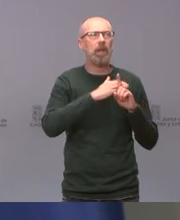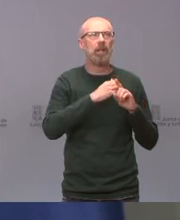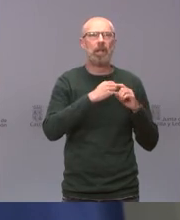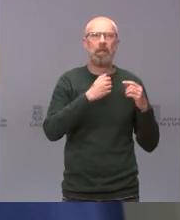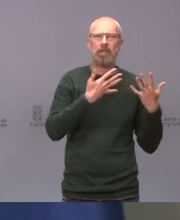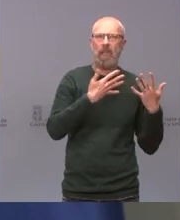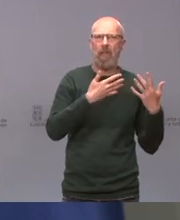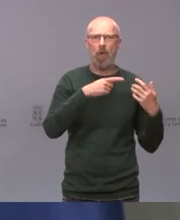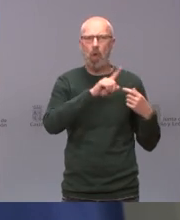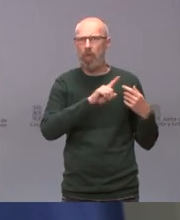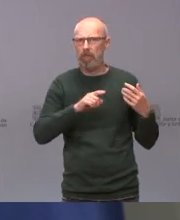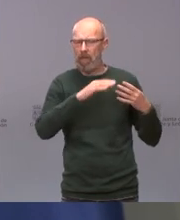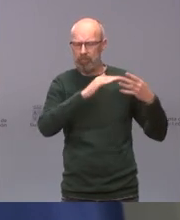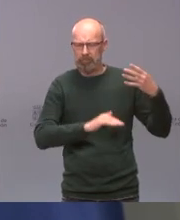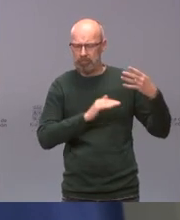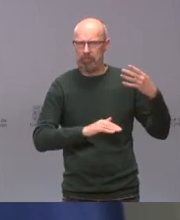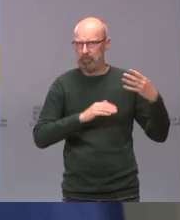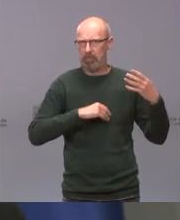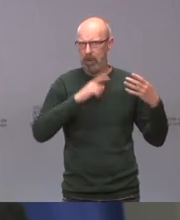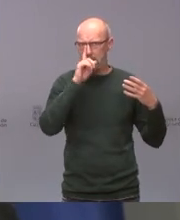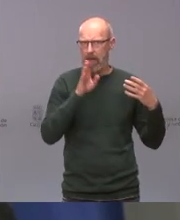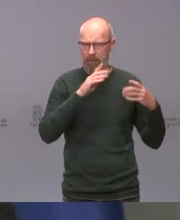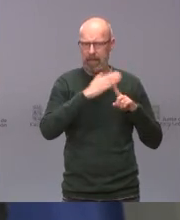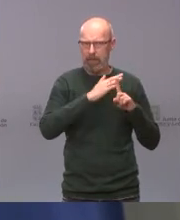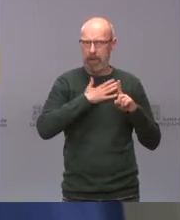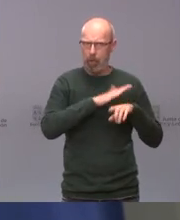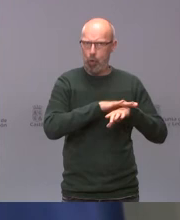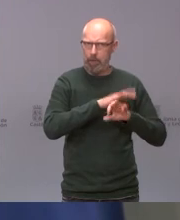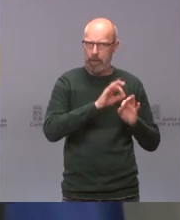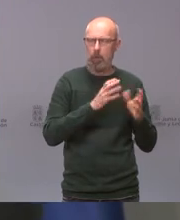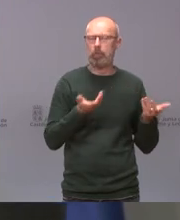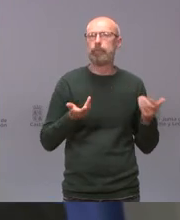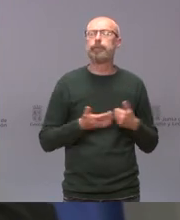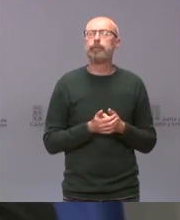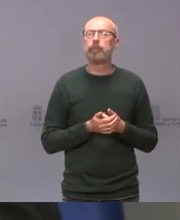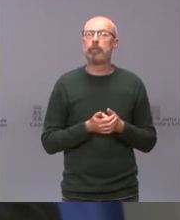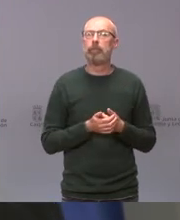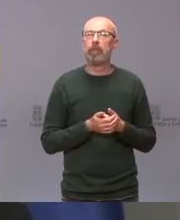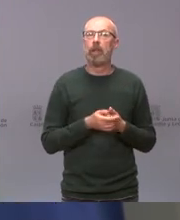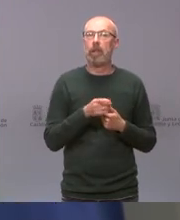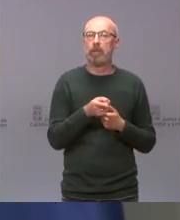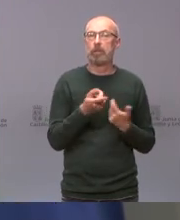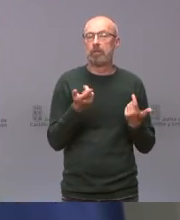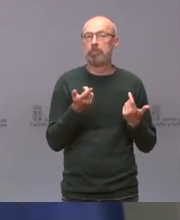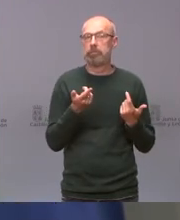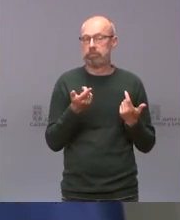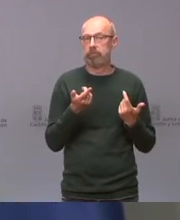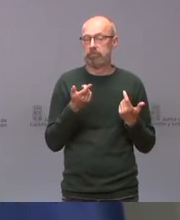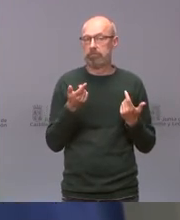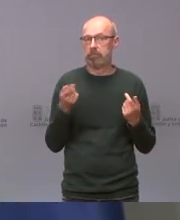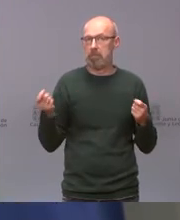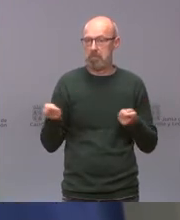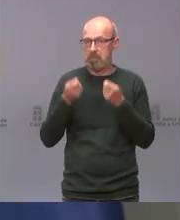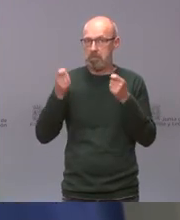si yo no recuerdo mal, ¿no? Y insisto, es un medio pues poco sospechoso